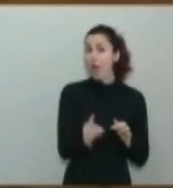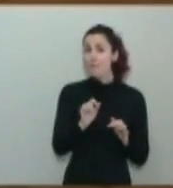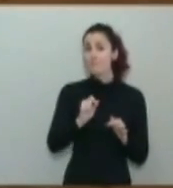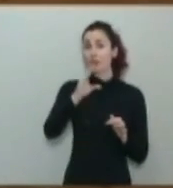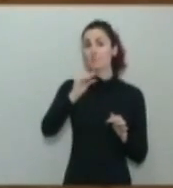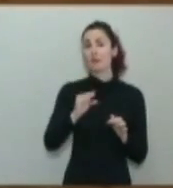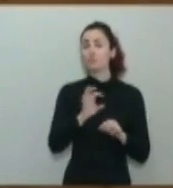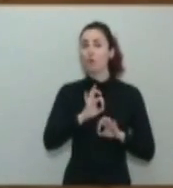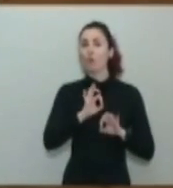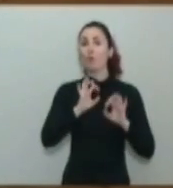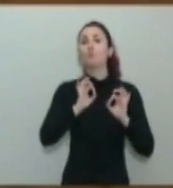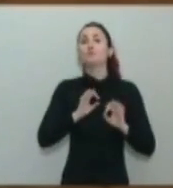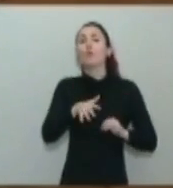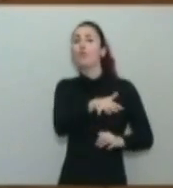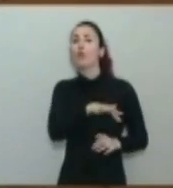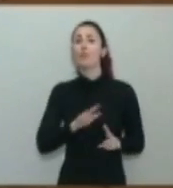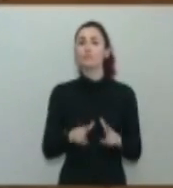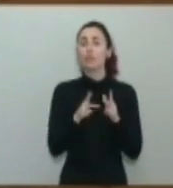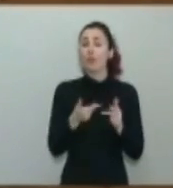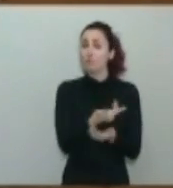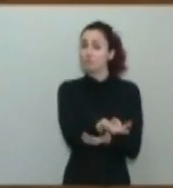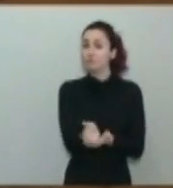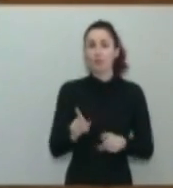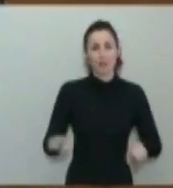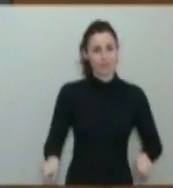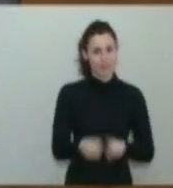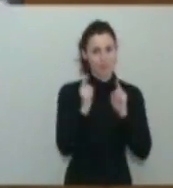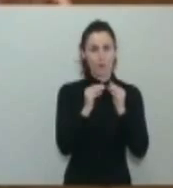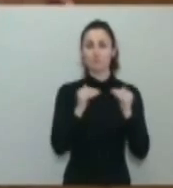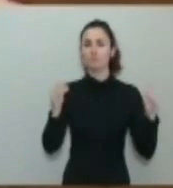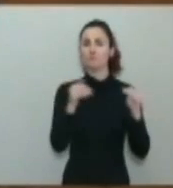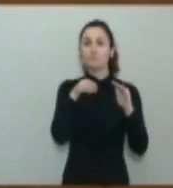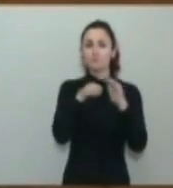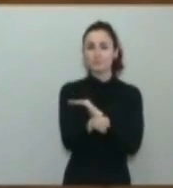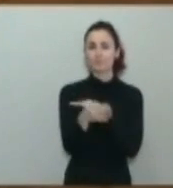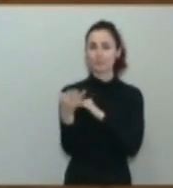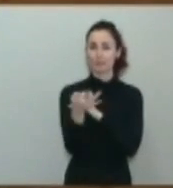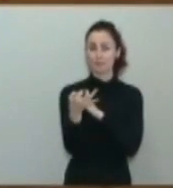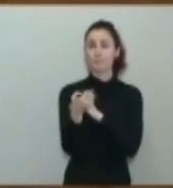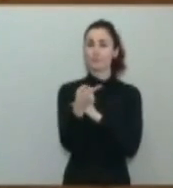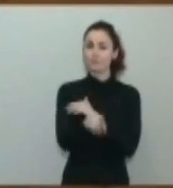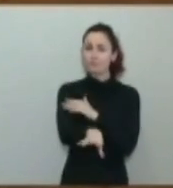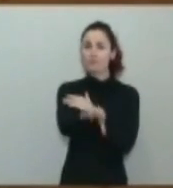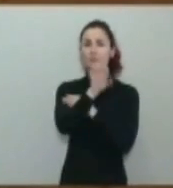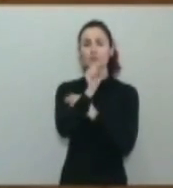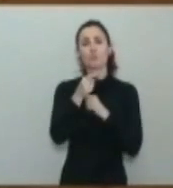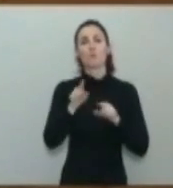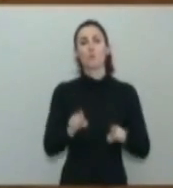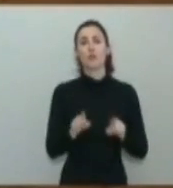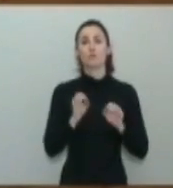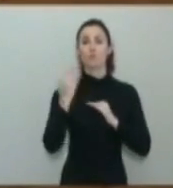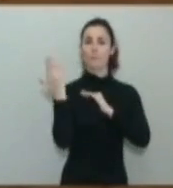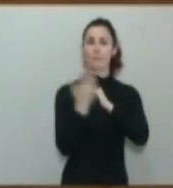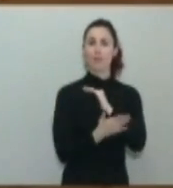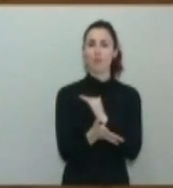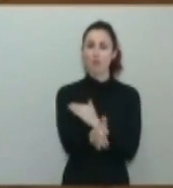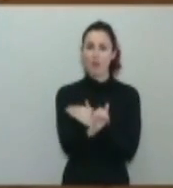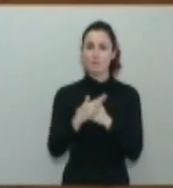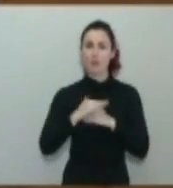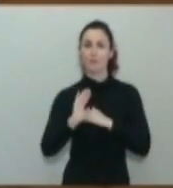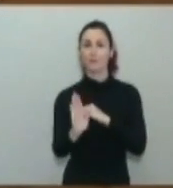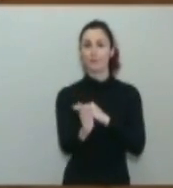o de su origen socioeconómico. Entendemos, además, que habida cuenta del plazo de tiempo